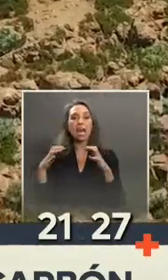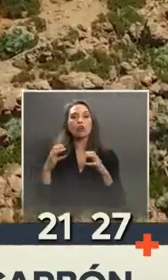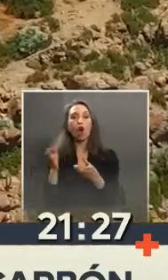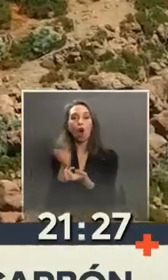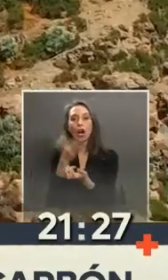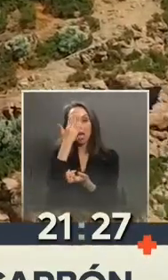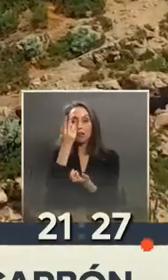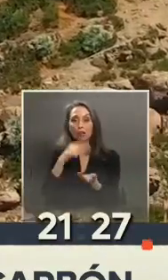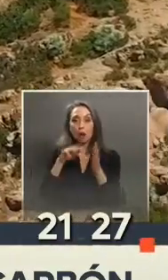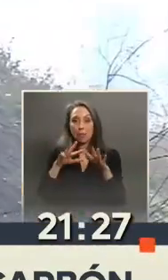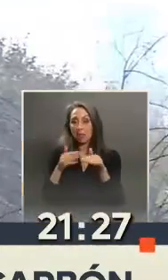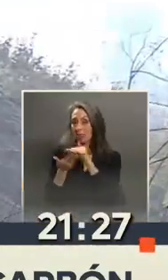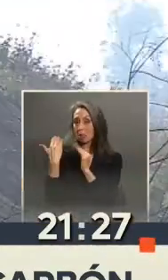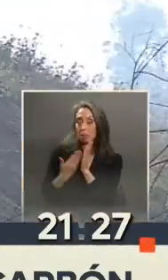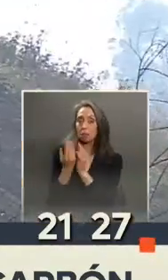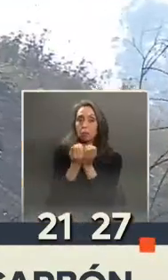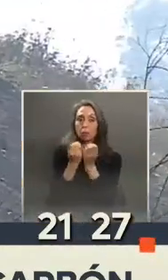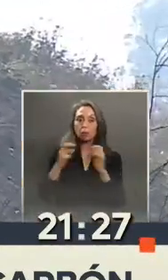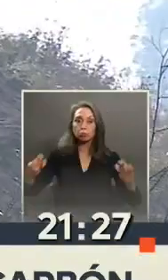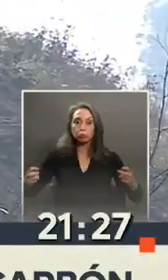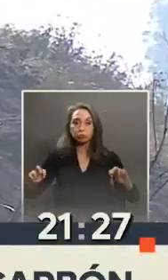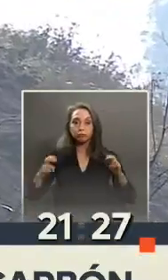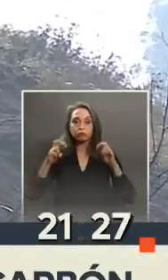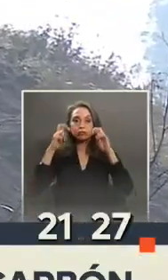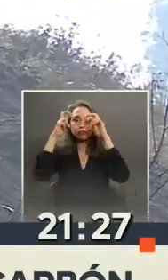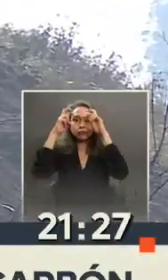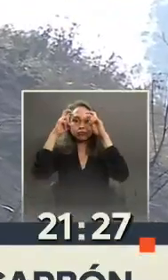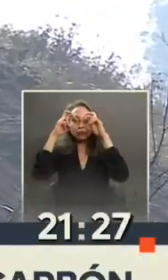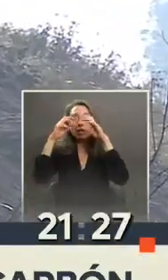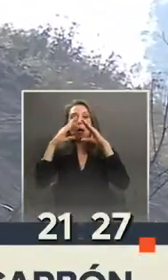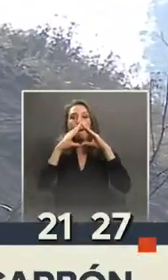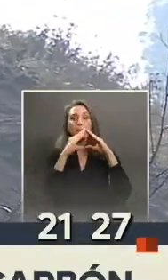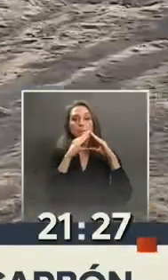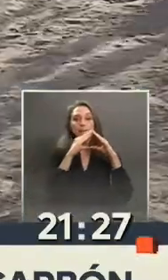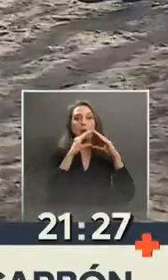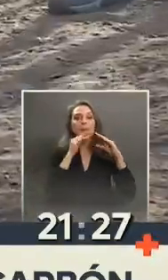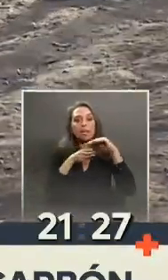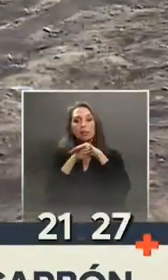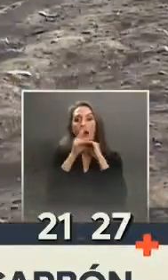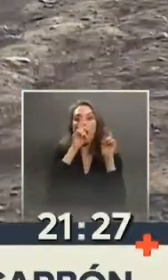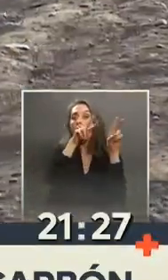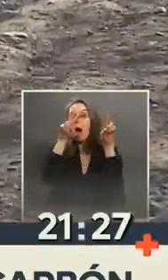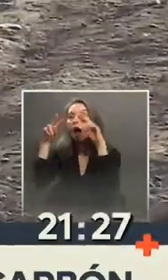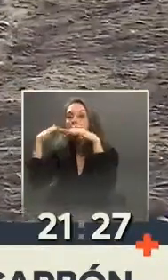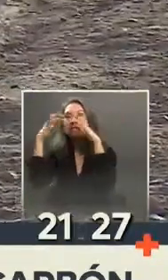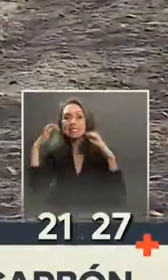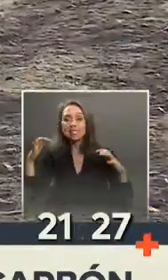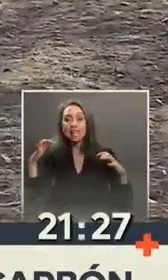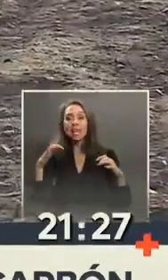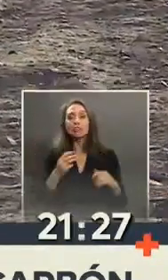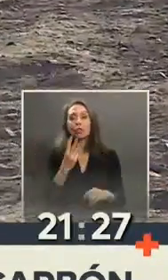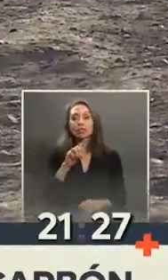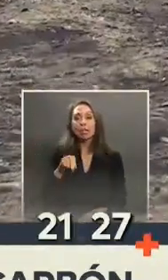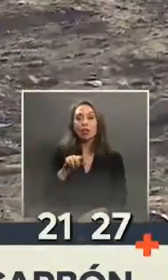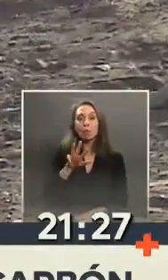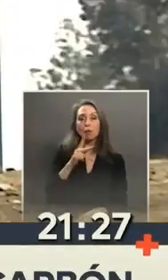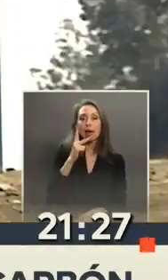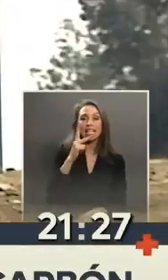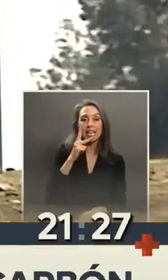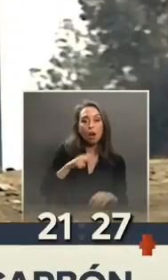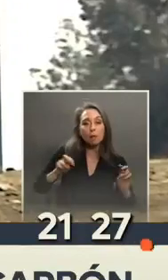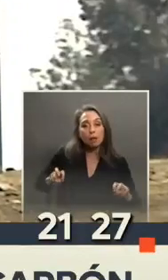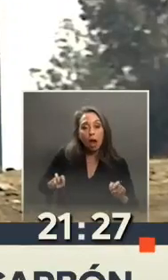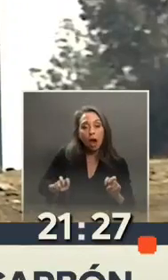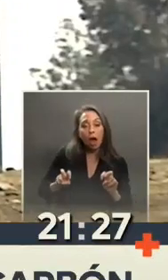número de personas que ingresa por el sector de la pirámide a visitarlo. Es por eso que a lo largo de sus 3,9 kilómetros de ruta